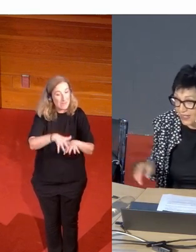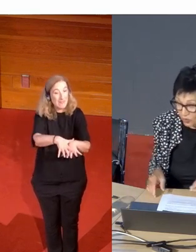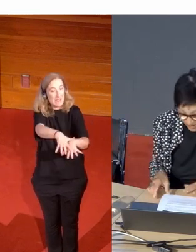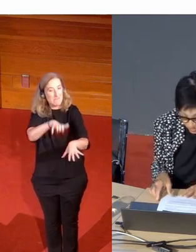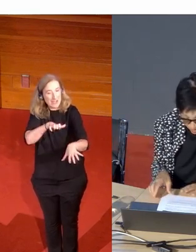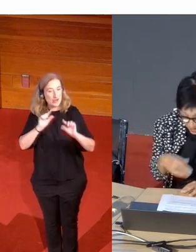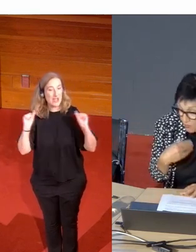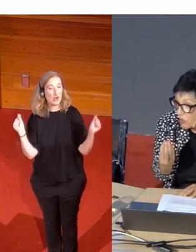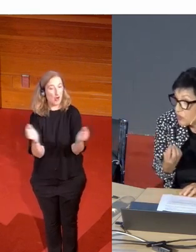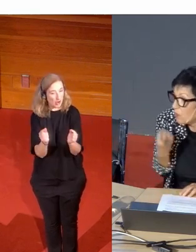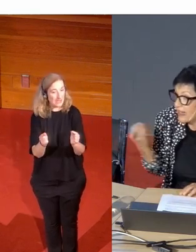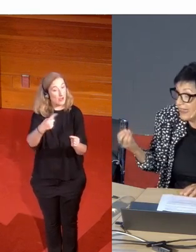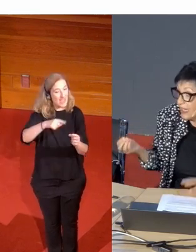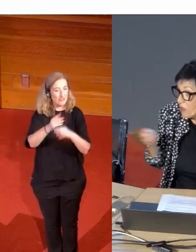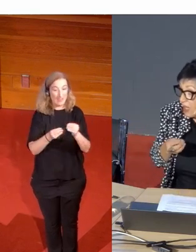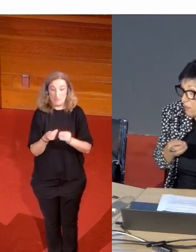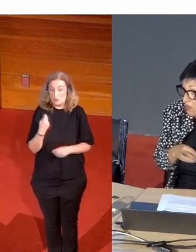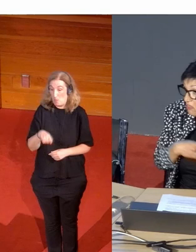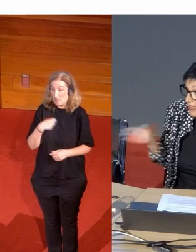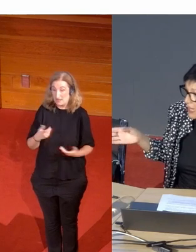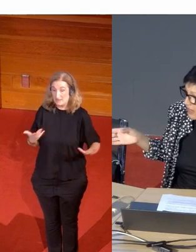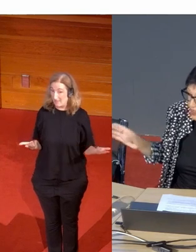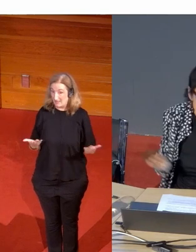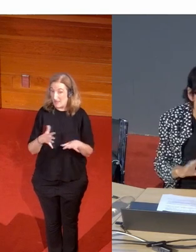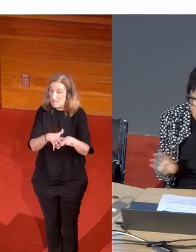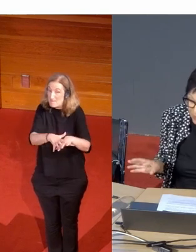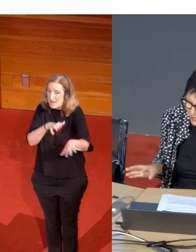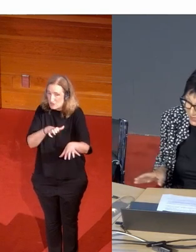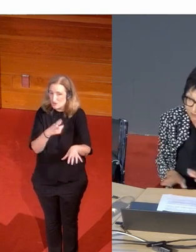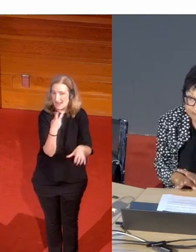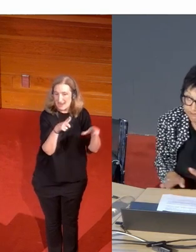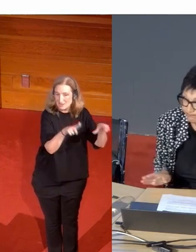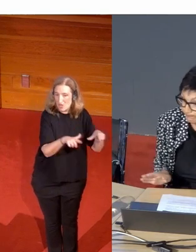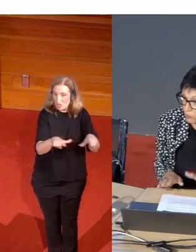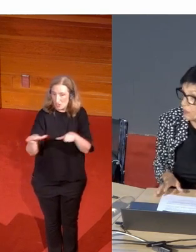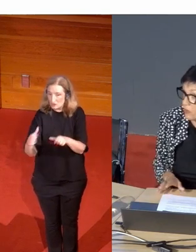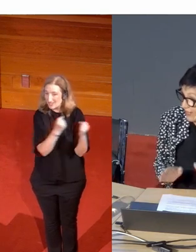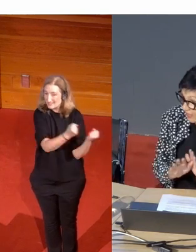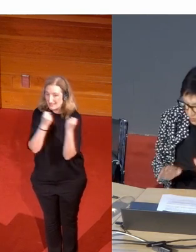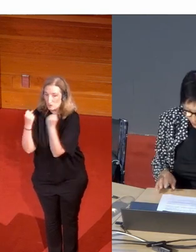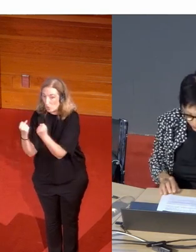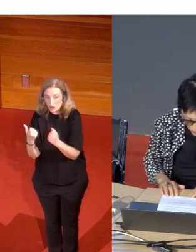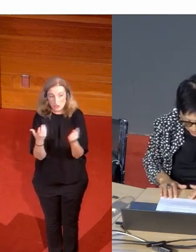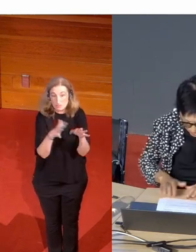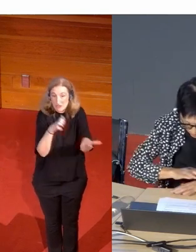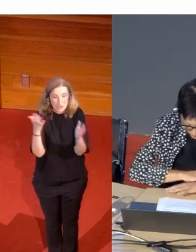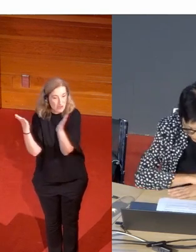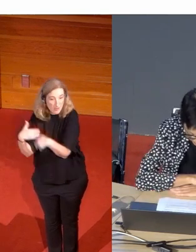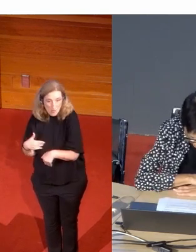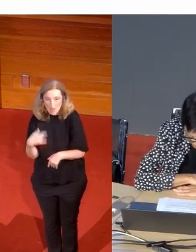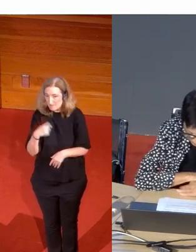mayorías haya en el congreso por eso un presidente que por ejemplo no tenga mayoría en las dos cámaras pues va a poder hacer